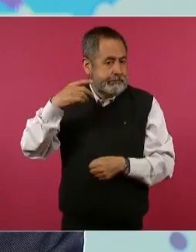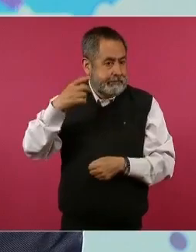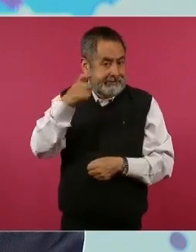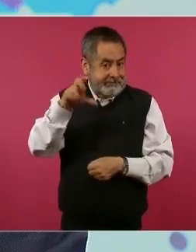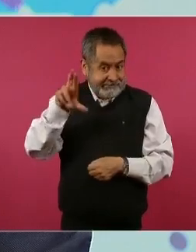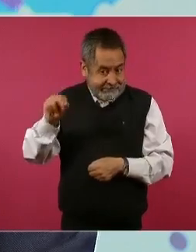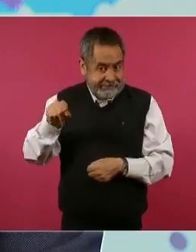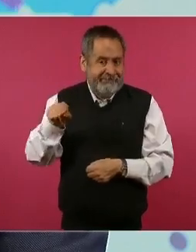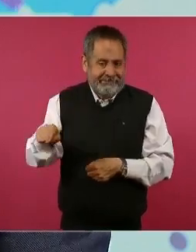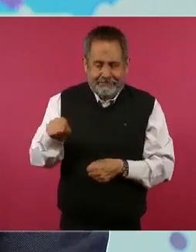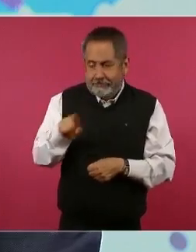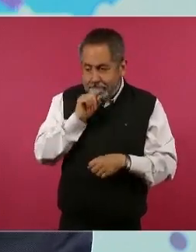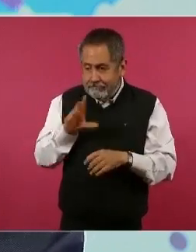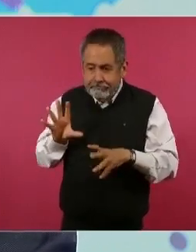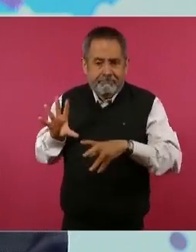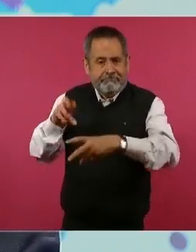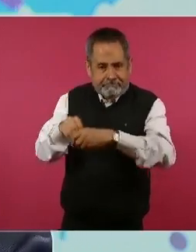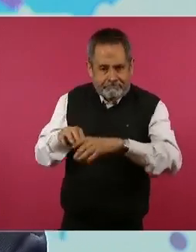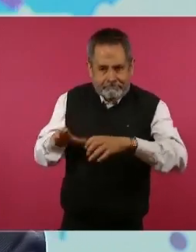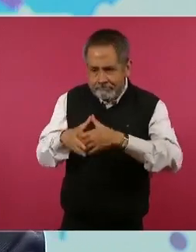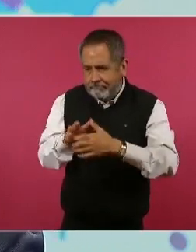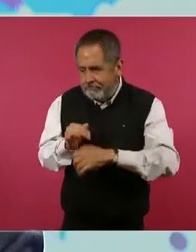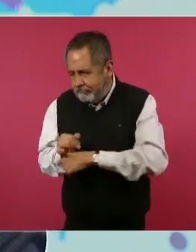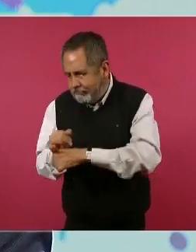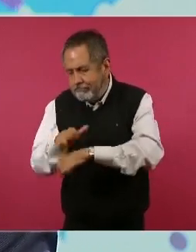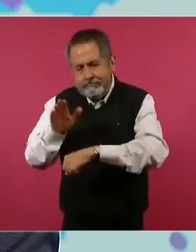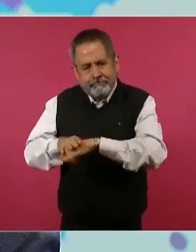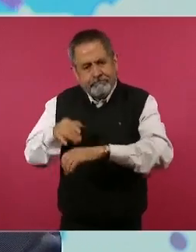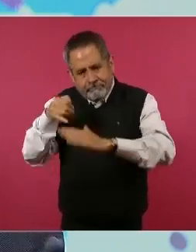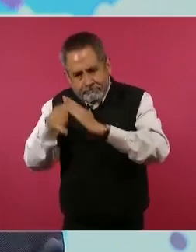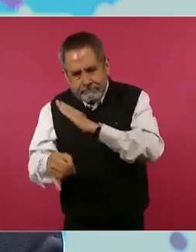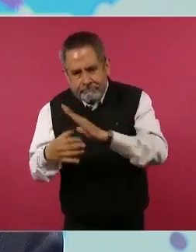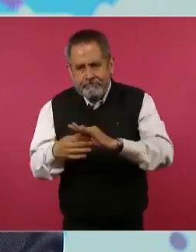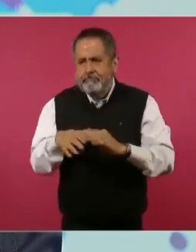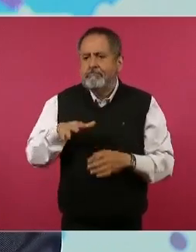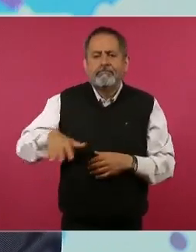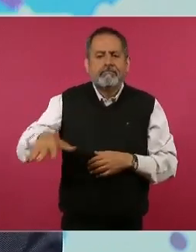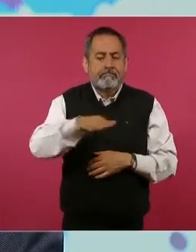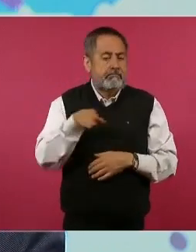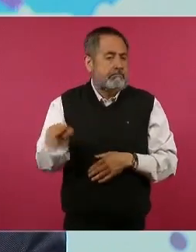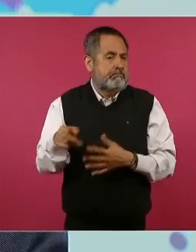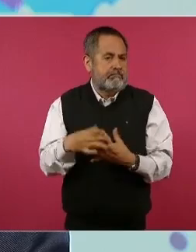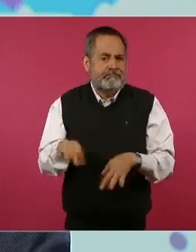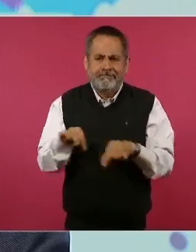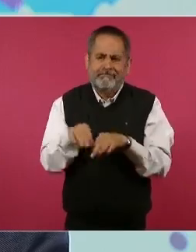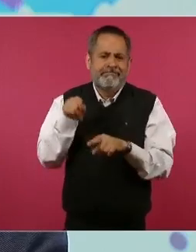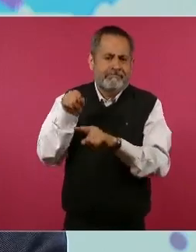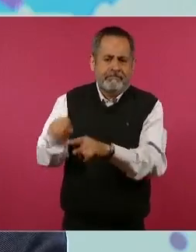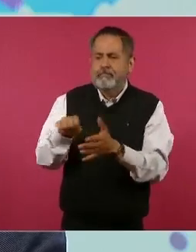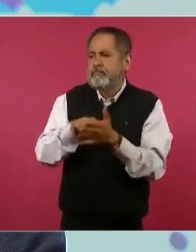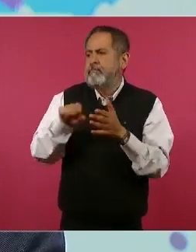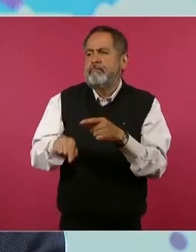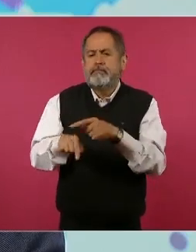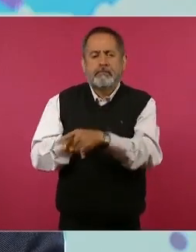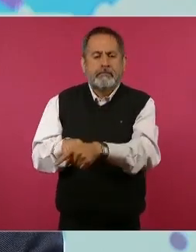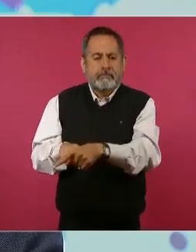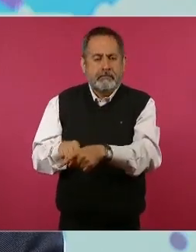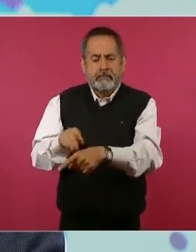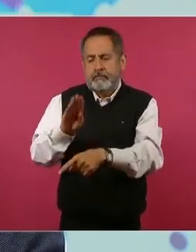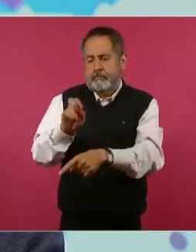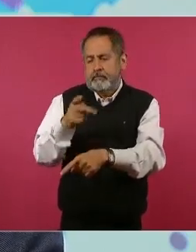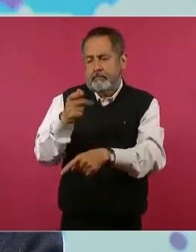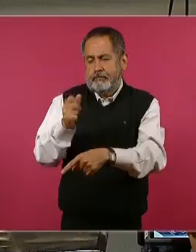y poder incorporar a la tarea de investigación zonas arqueológicas muy importantes, como es el caso de